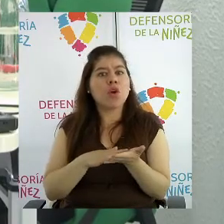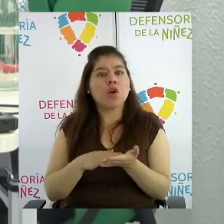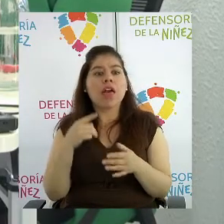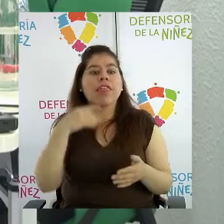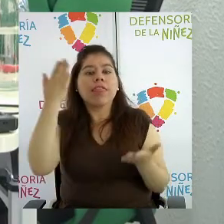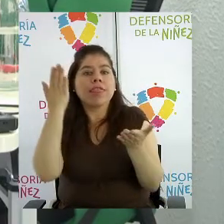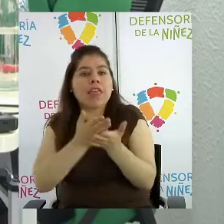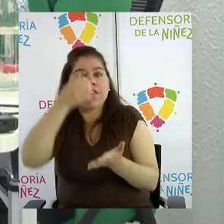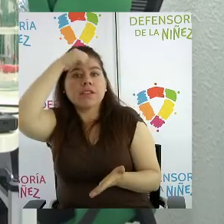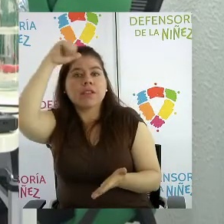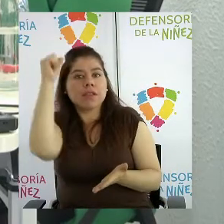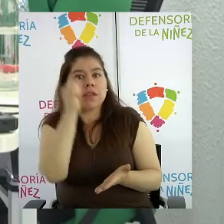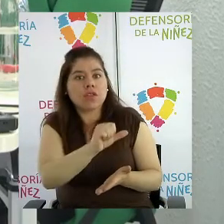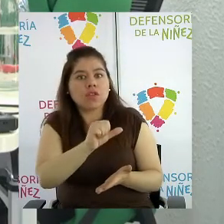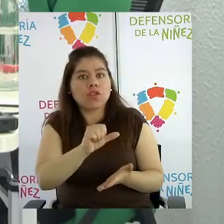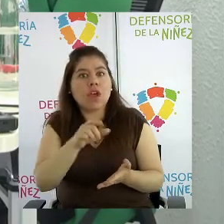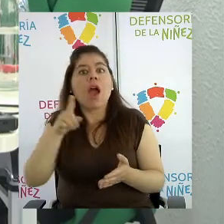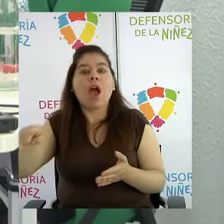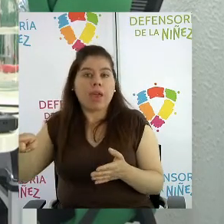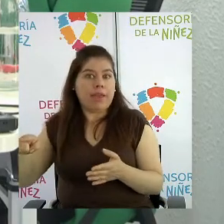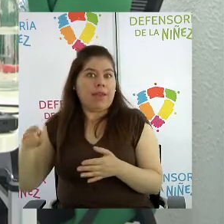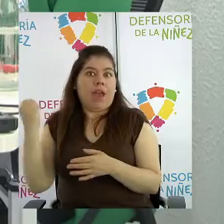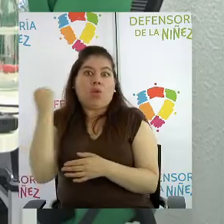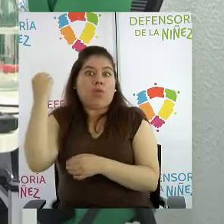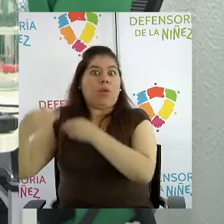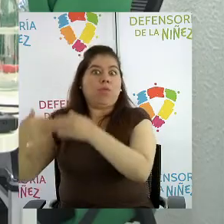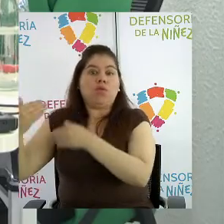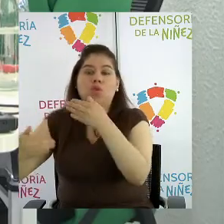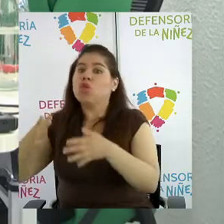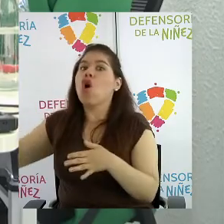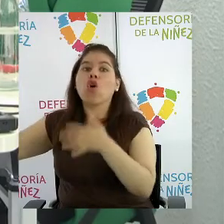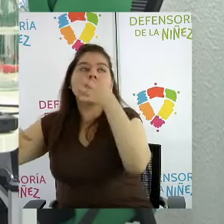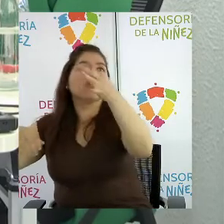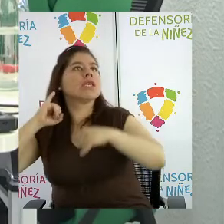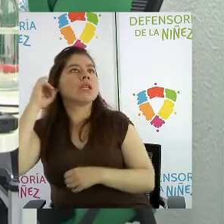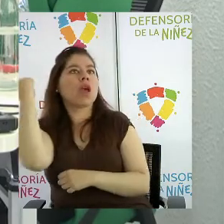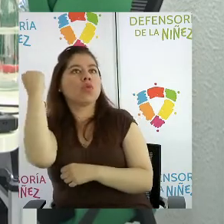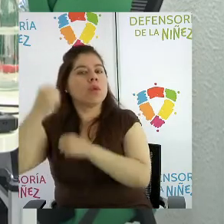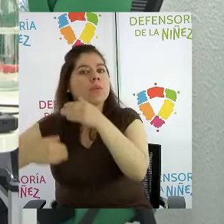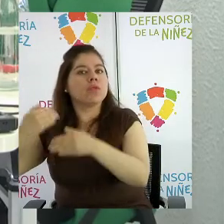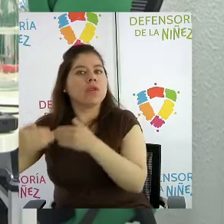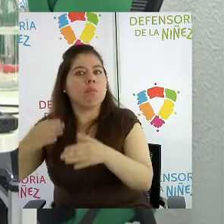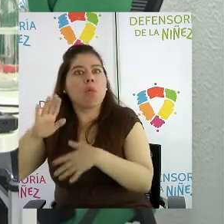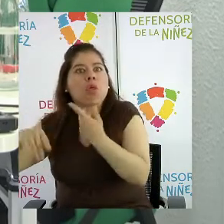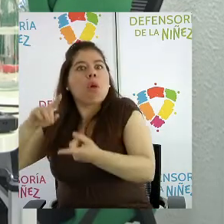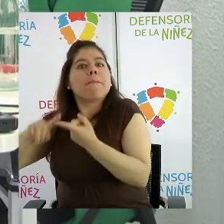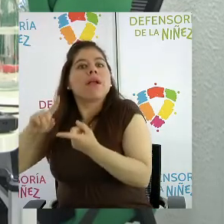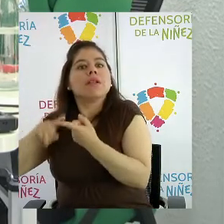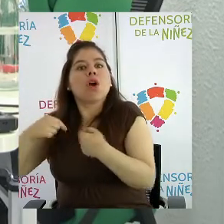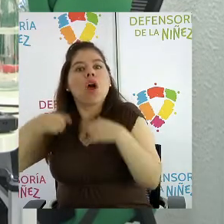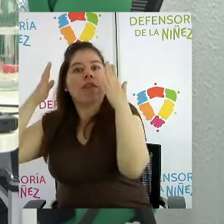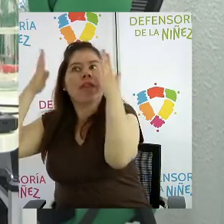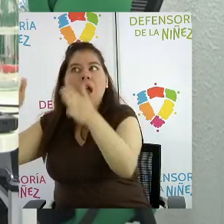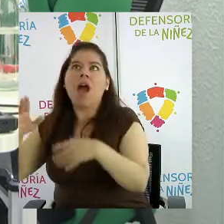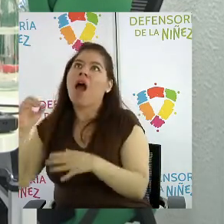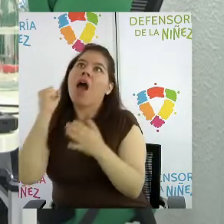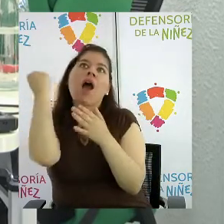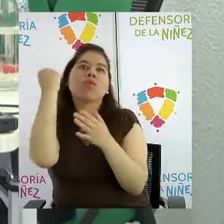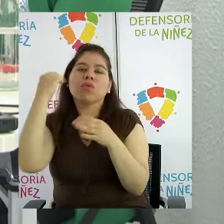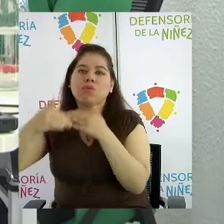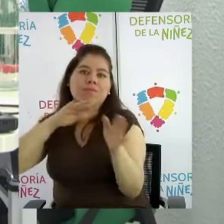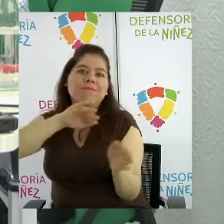sancionados penalmente, la usan todos. Pero para decir que tienen derecho a participar y a ser oídos, ya no les gusta tanto porque dicen